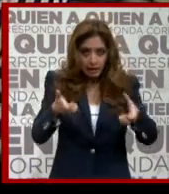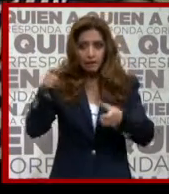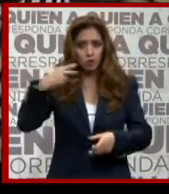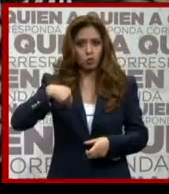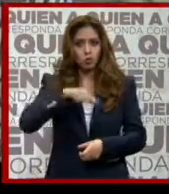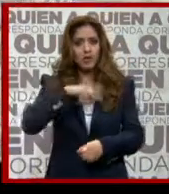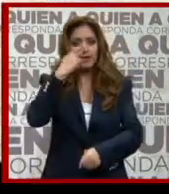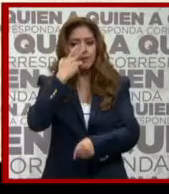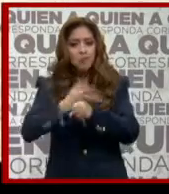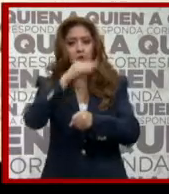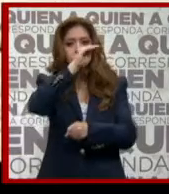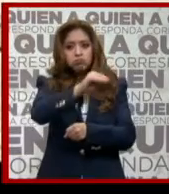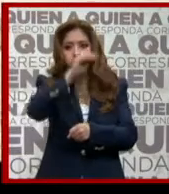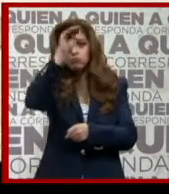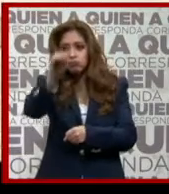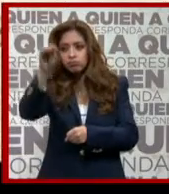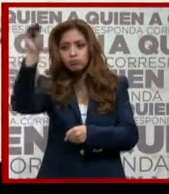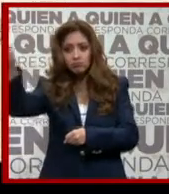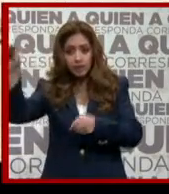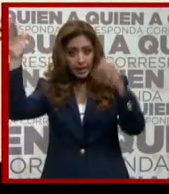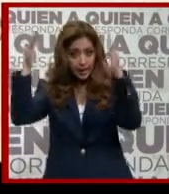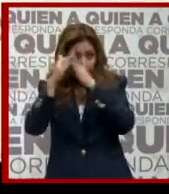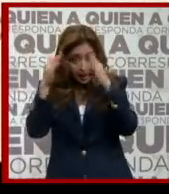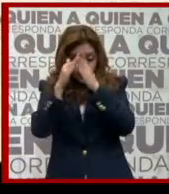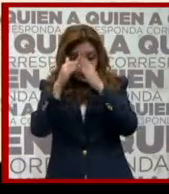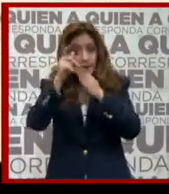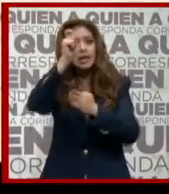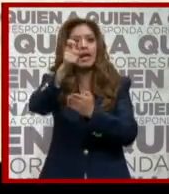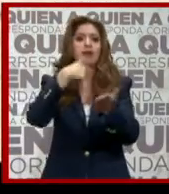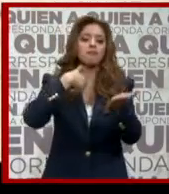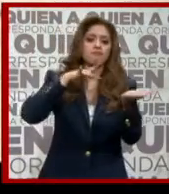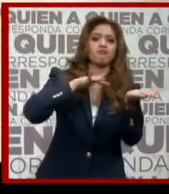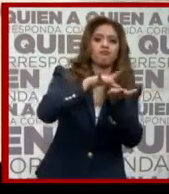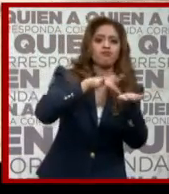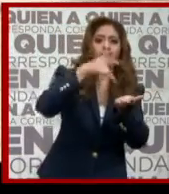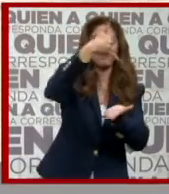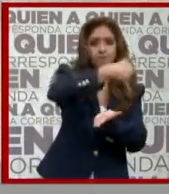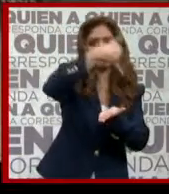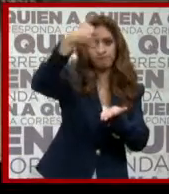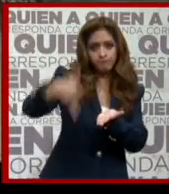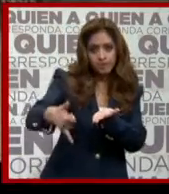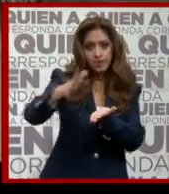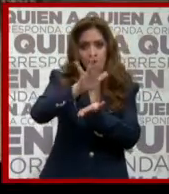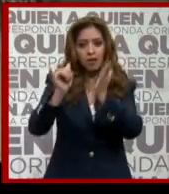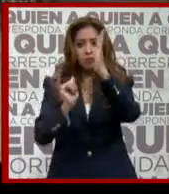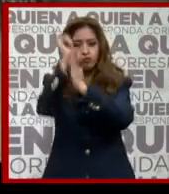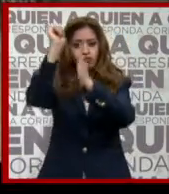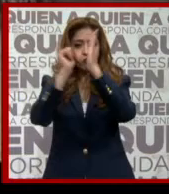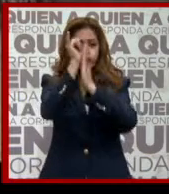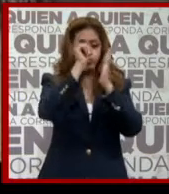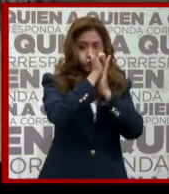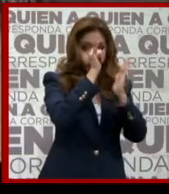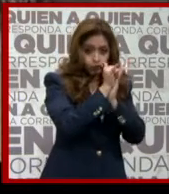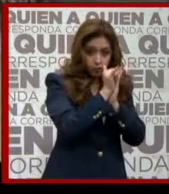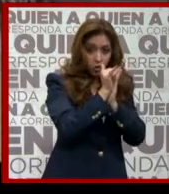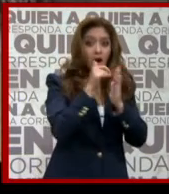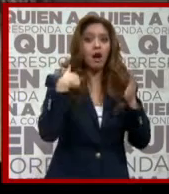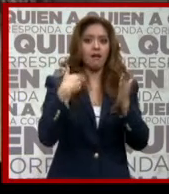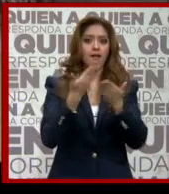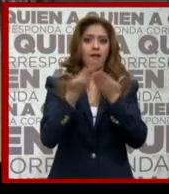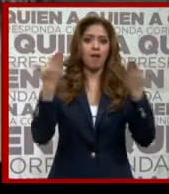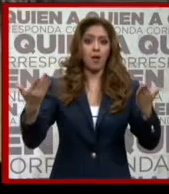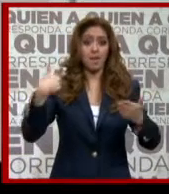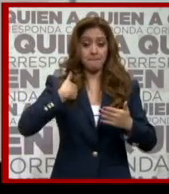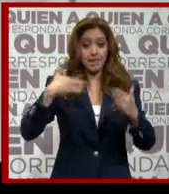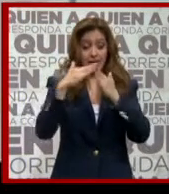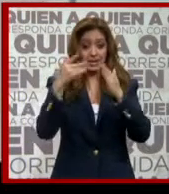de ir casa por casa. Entonces, en ese aspecto le tiramos la mano a Infonavit. Empezaron a rehabilitar casas y gracias a Dios también mi casa fue una